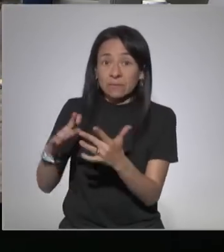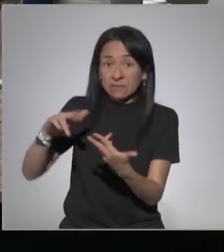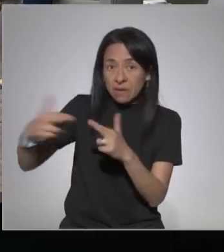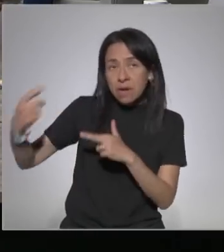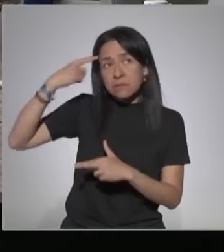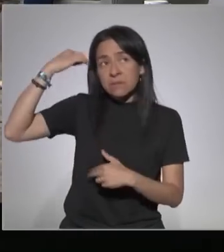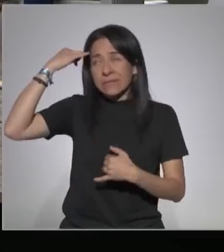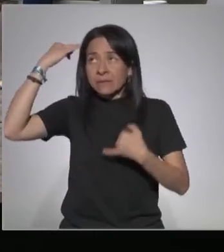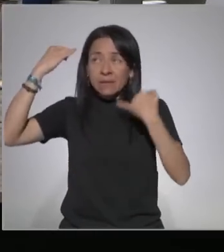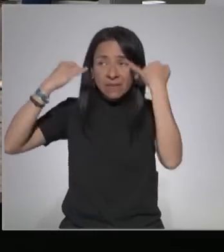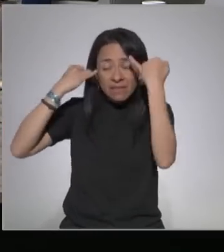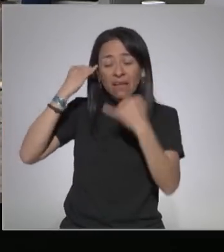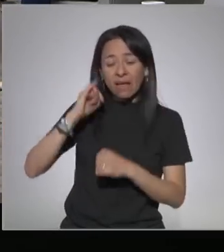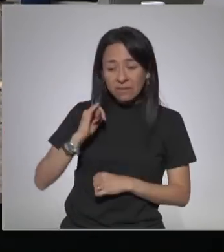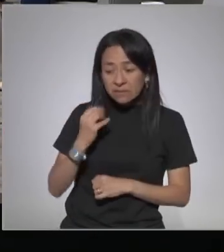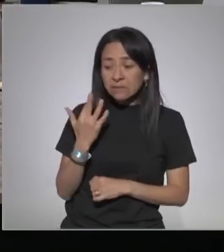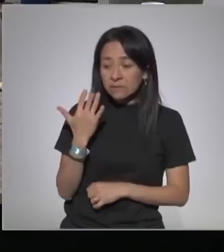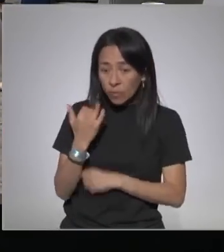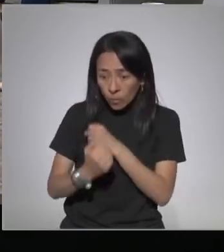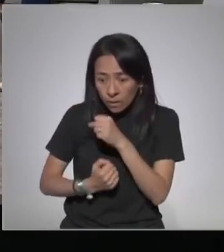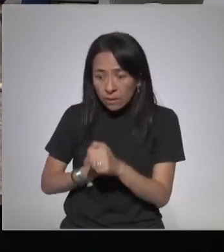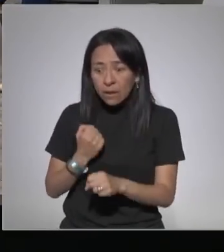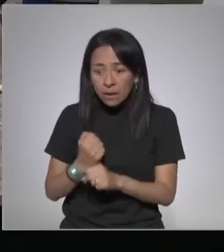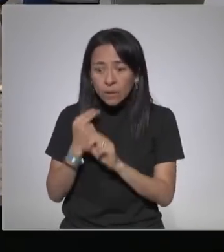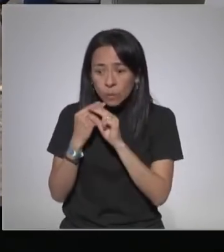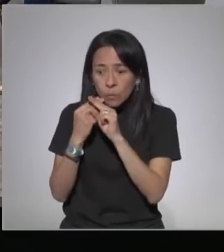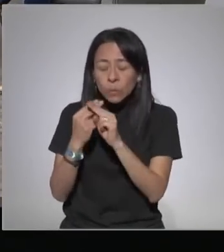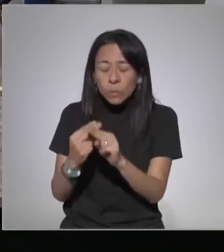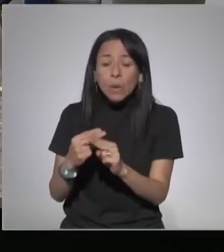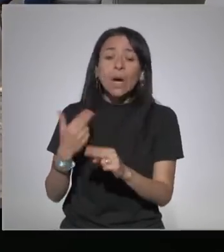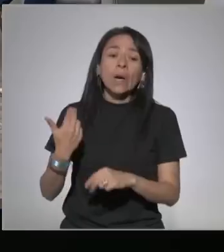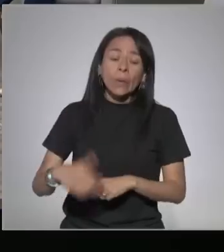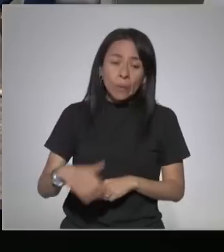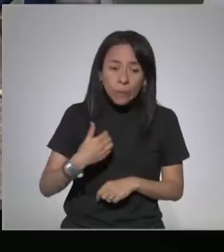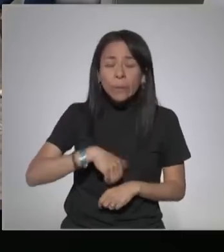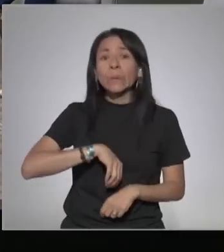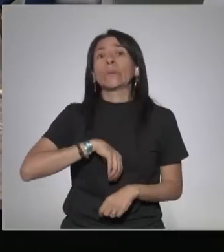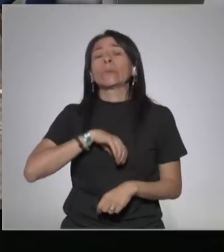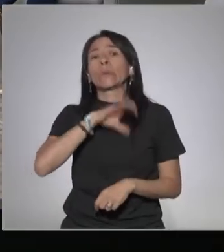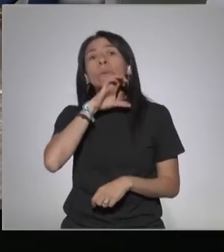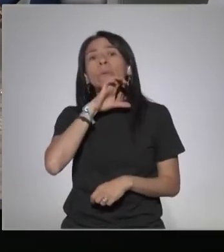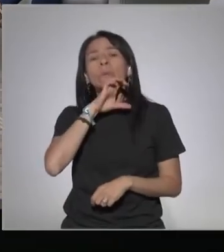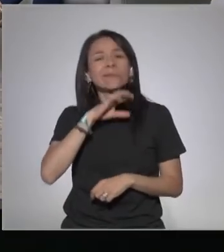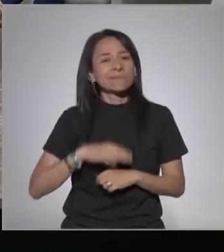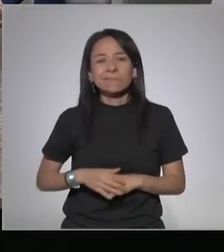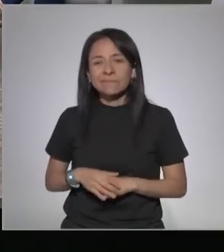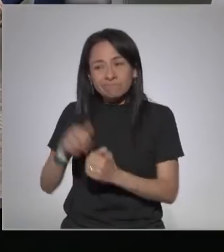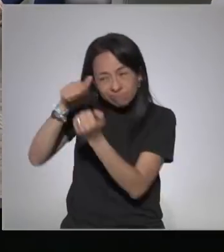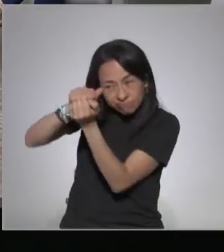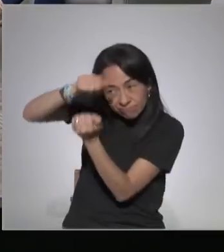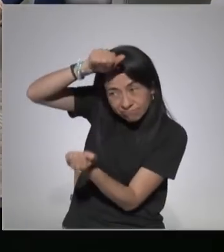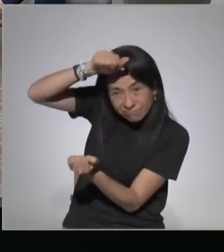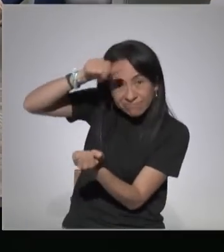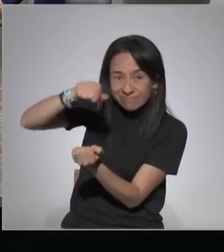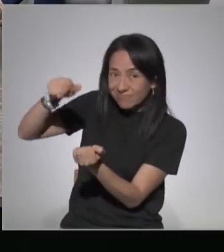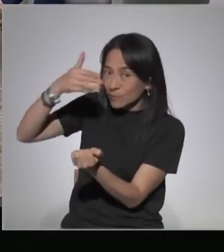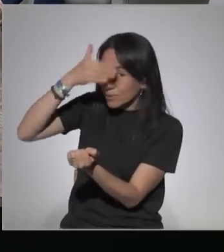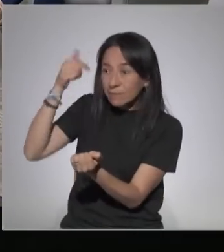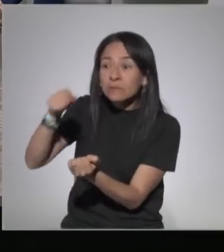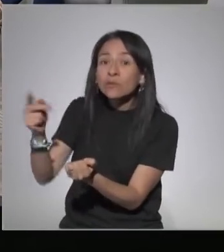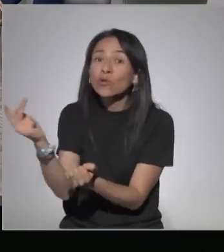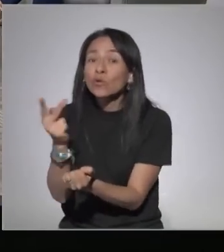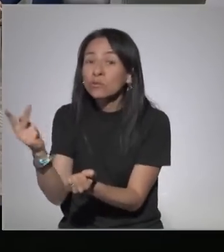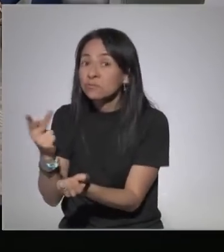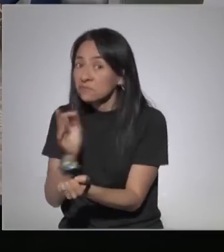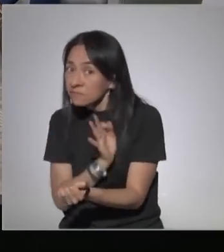relaciones de que, 50 años juntos, wow. No siempre sabemos lo que está pasando detrás y si las partes son felices.